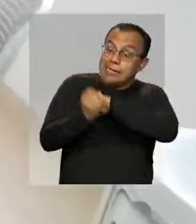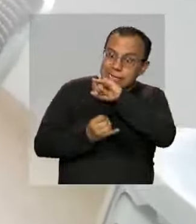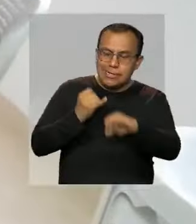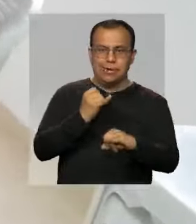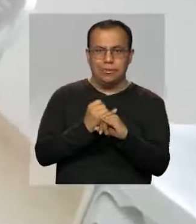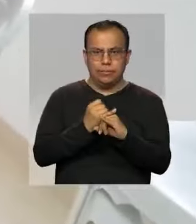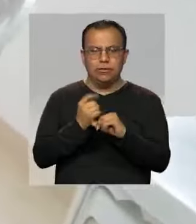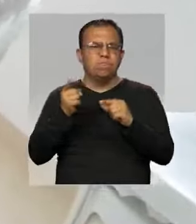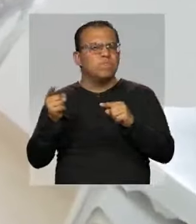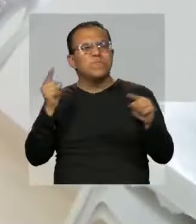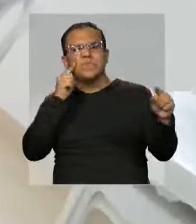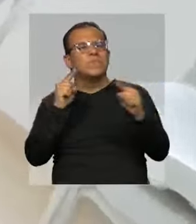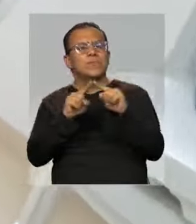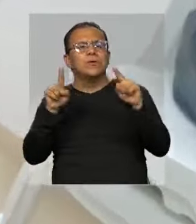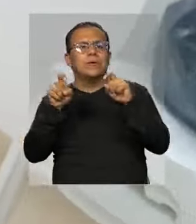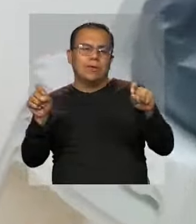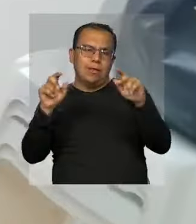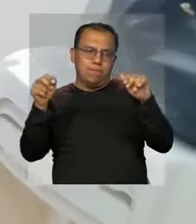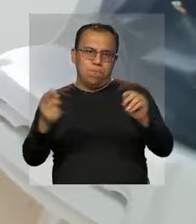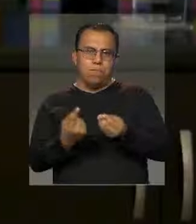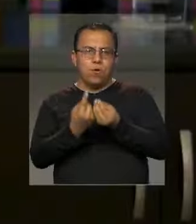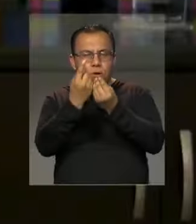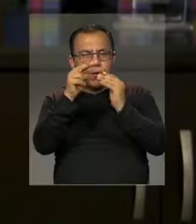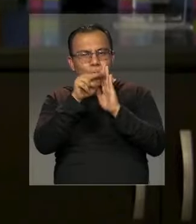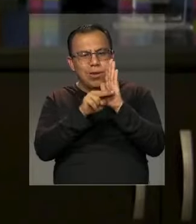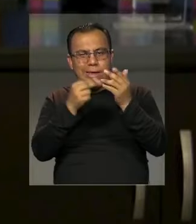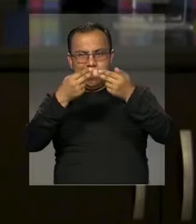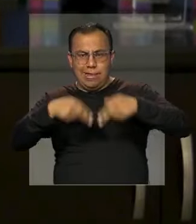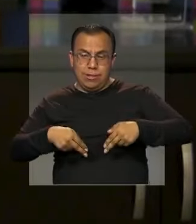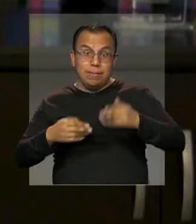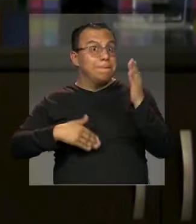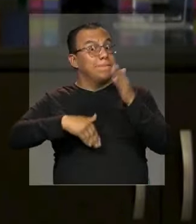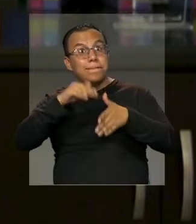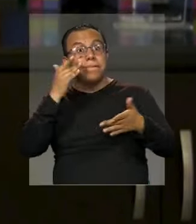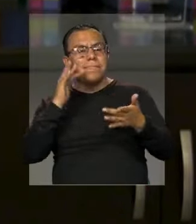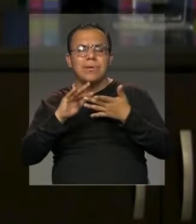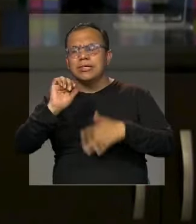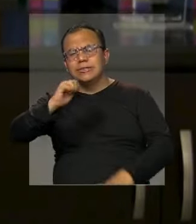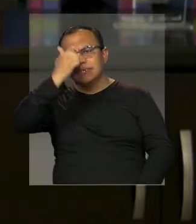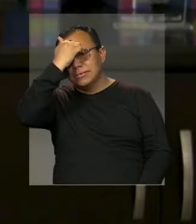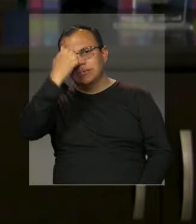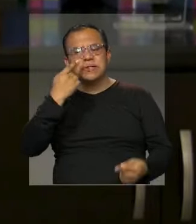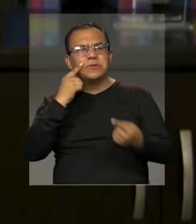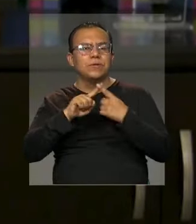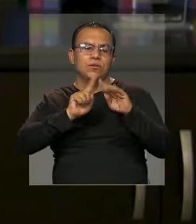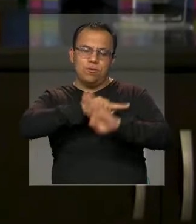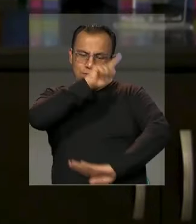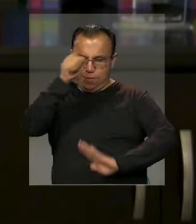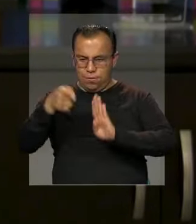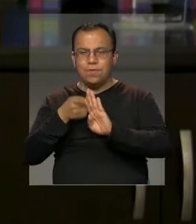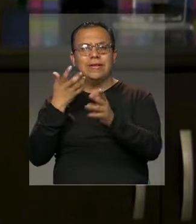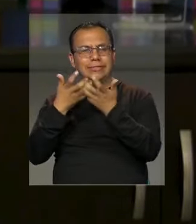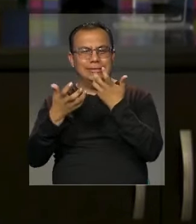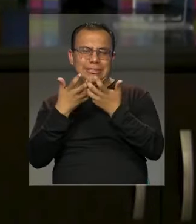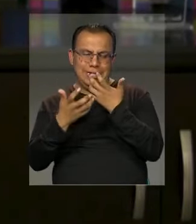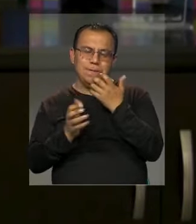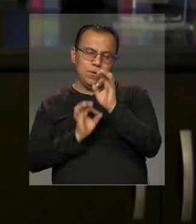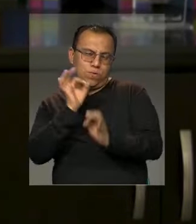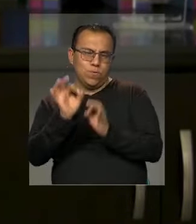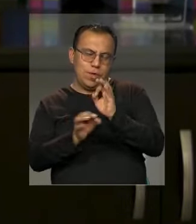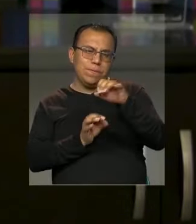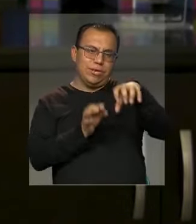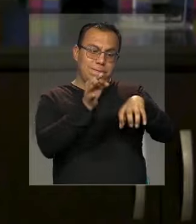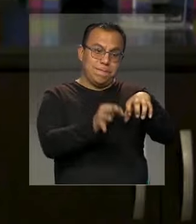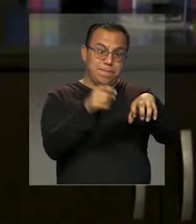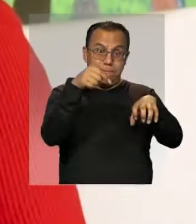internacional en temas de política de género y sobre todo y fundamentalmente todo lo que ha causado el sistema estatal de cuidado con sus manzanas del